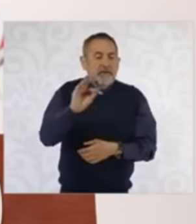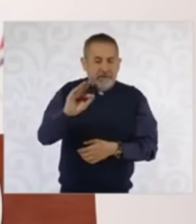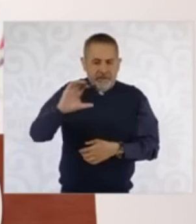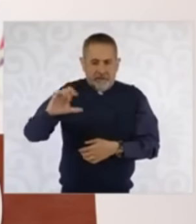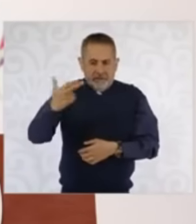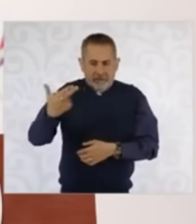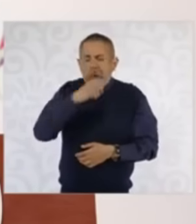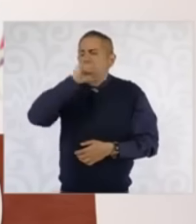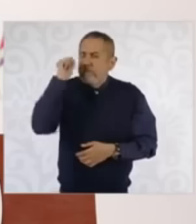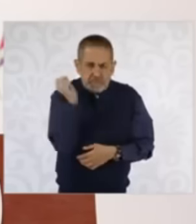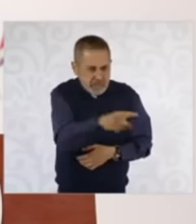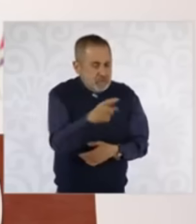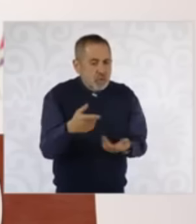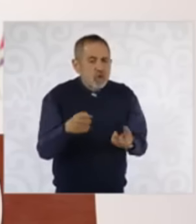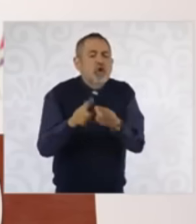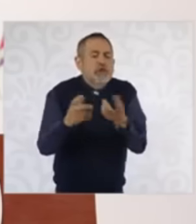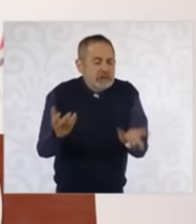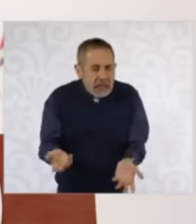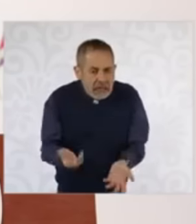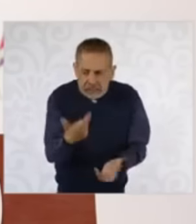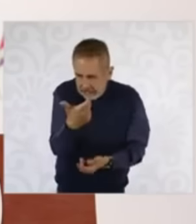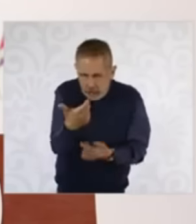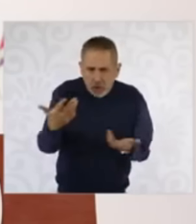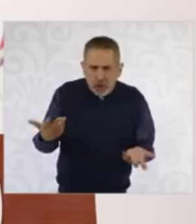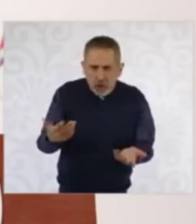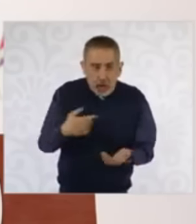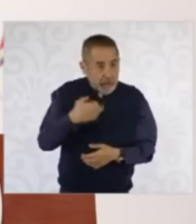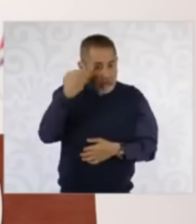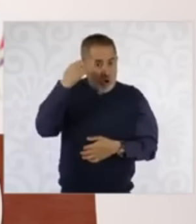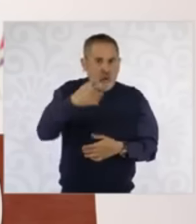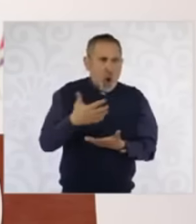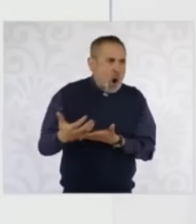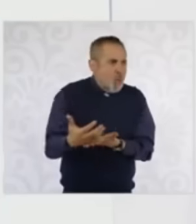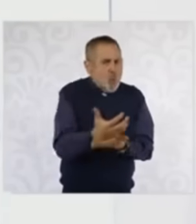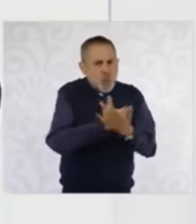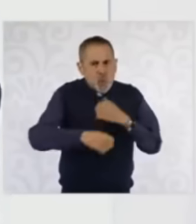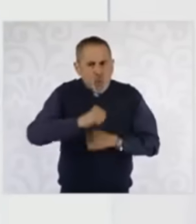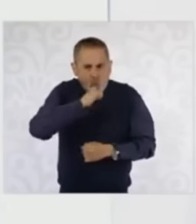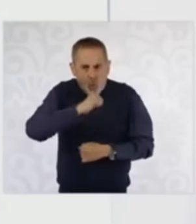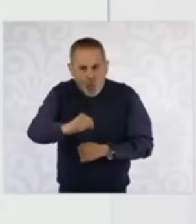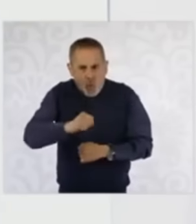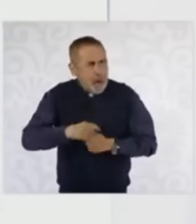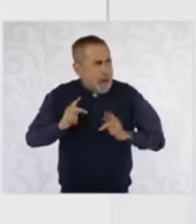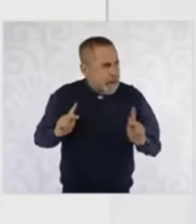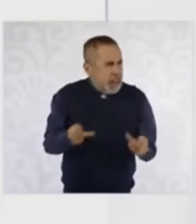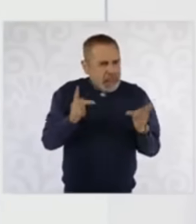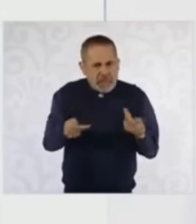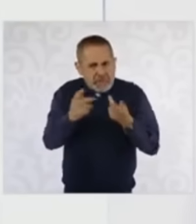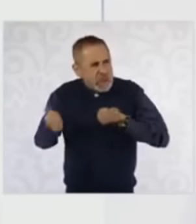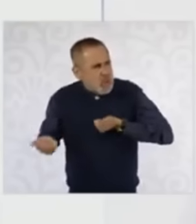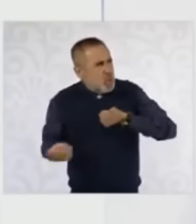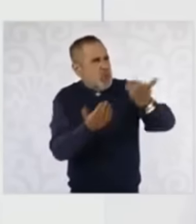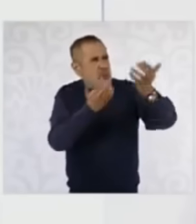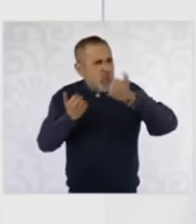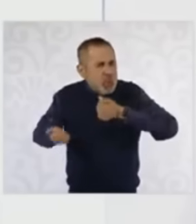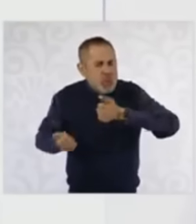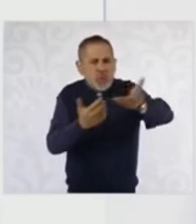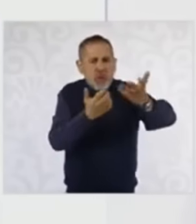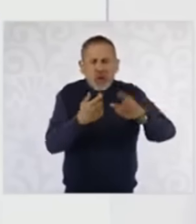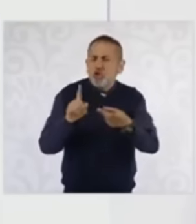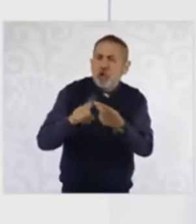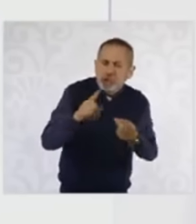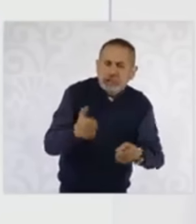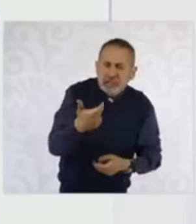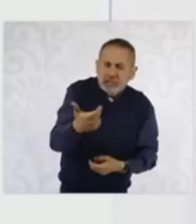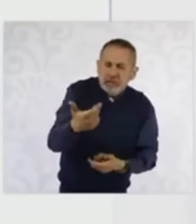se despeguen porque esto se va a poner bueno. Miren, este asunto nos toca a todos, porque refleja cómo anda la economía de nuestro México